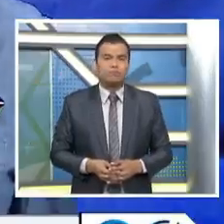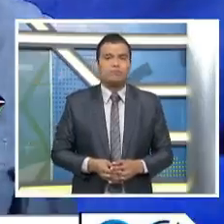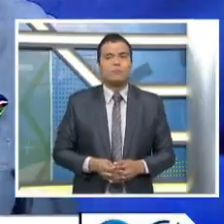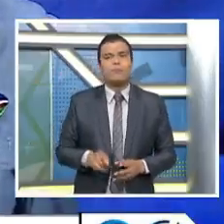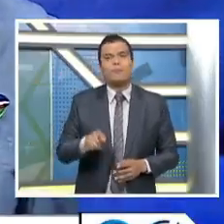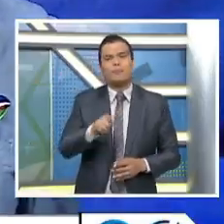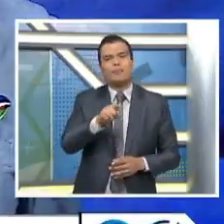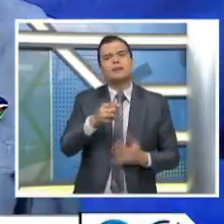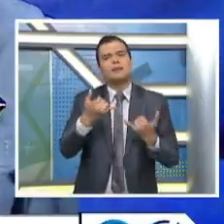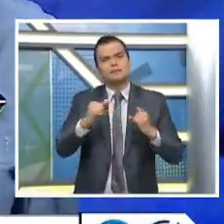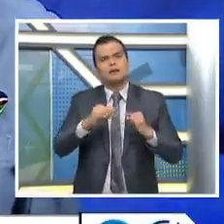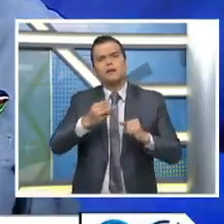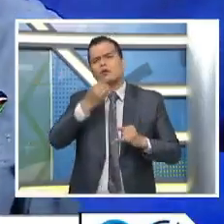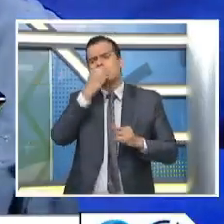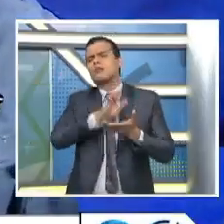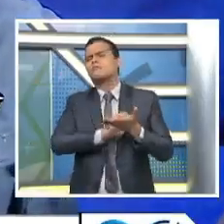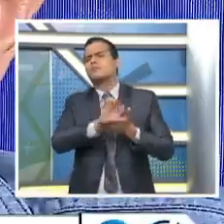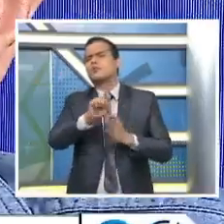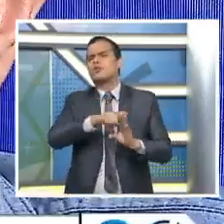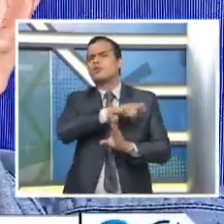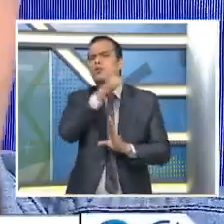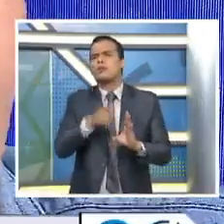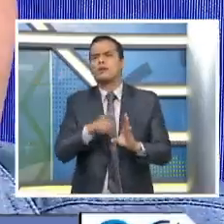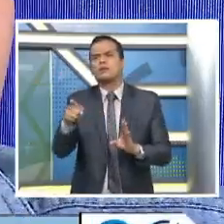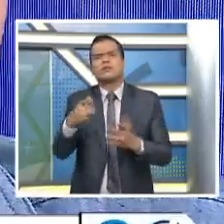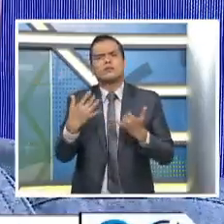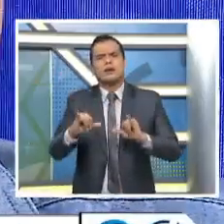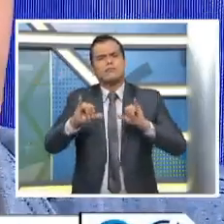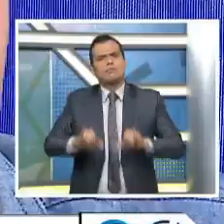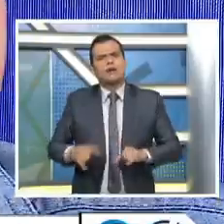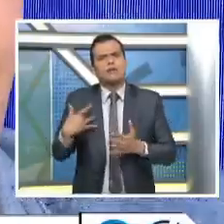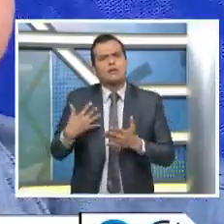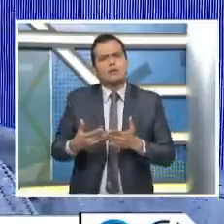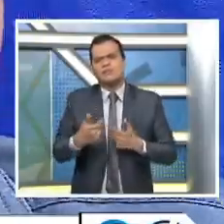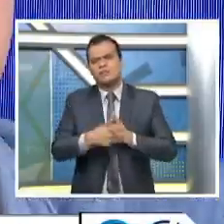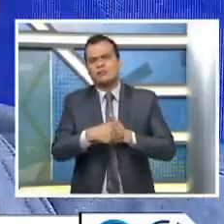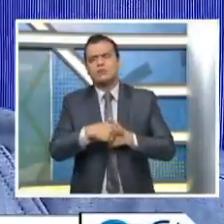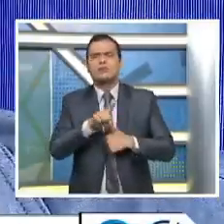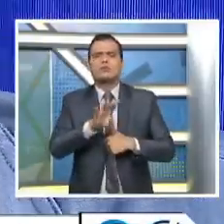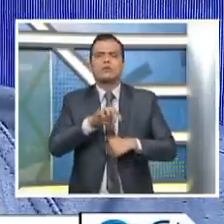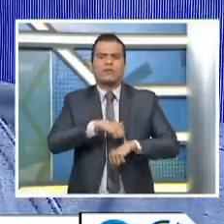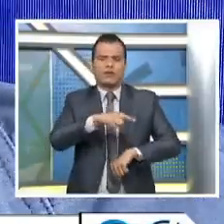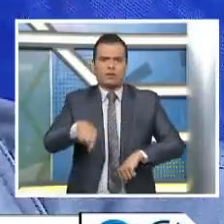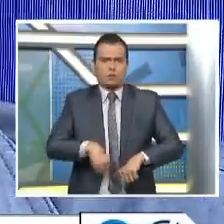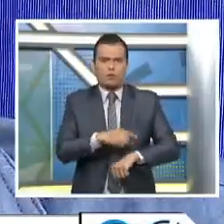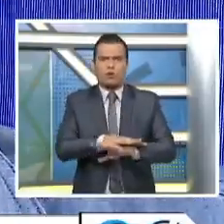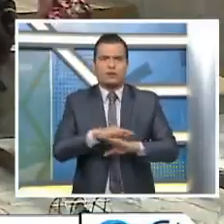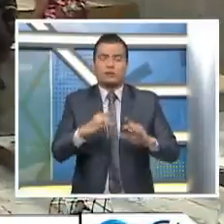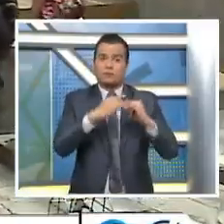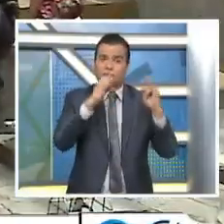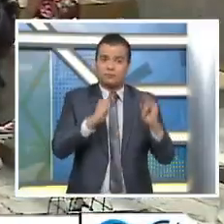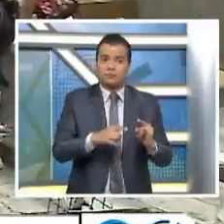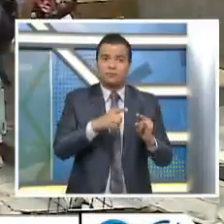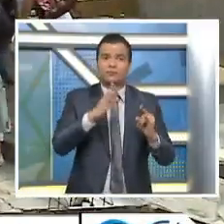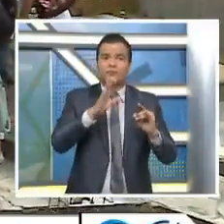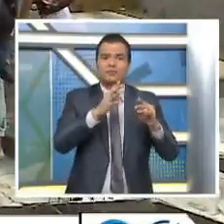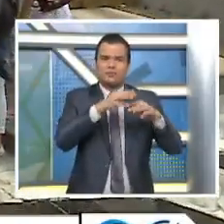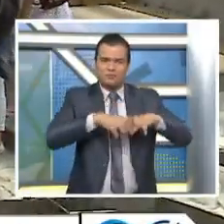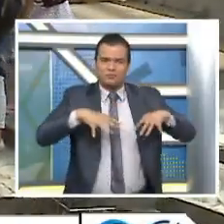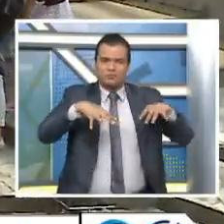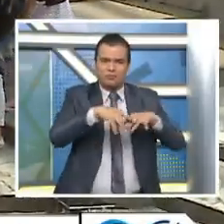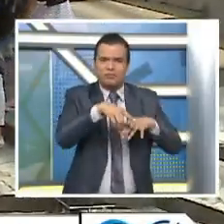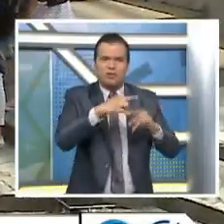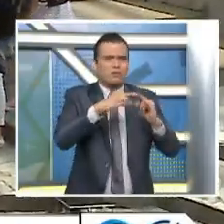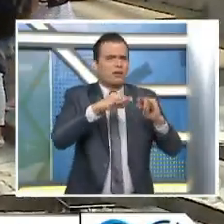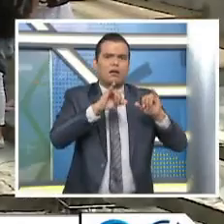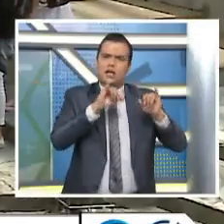19 horas han transcurrido desde que Jorge Iván Ospina decidió declararse en huelga de hambre. El candidato pasó su primera noche en una carpa en la plazoleta Jairo Varela y aseguró